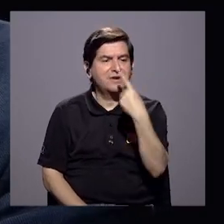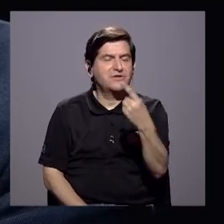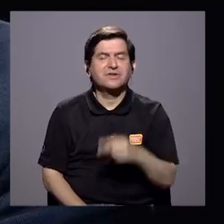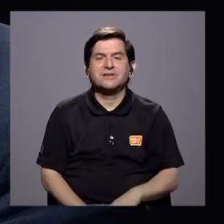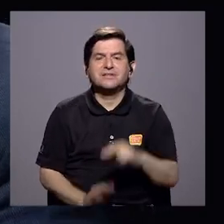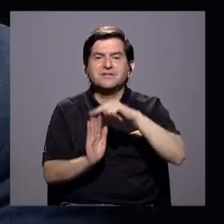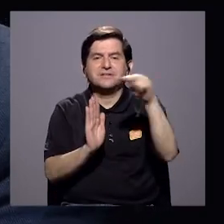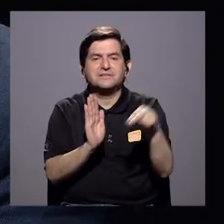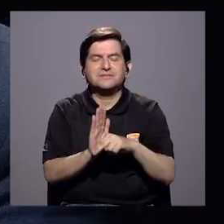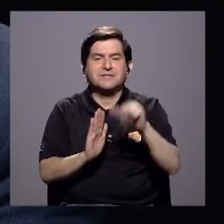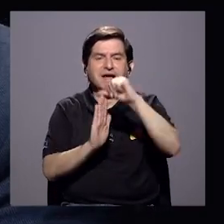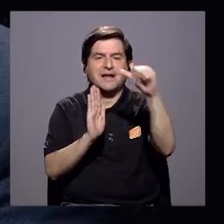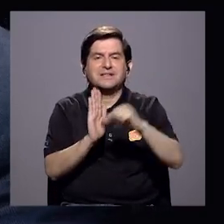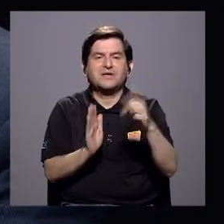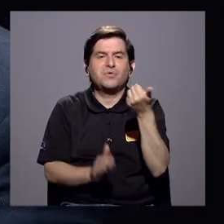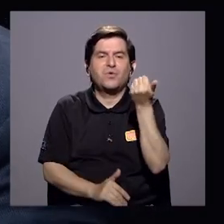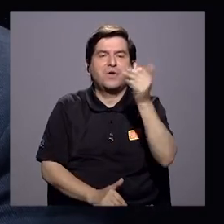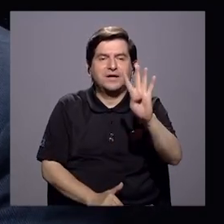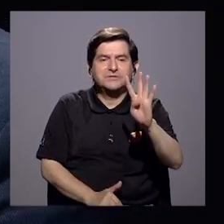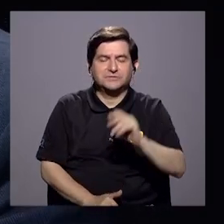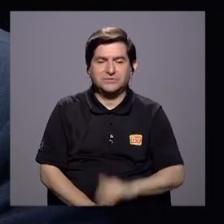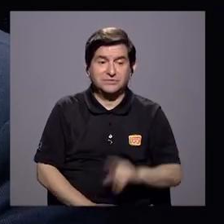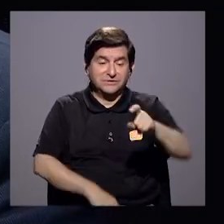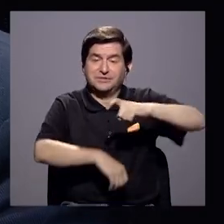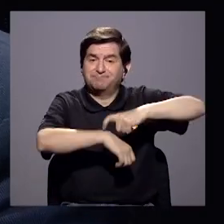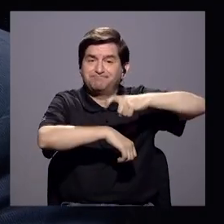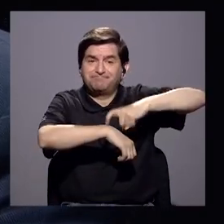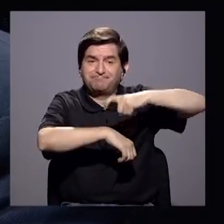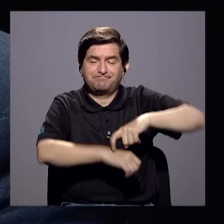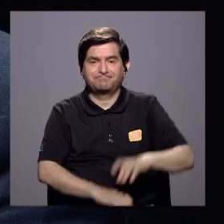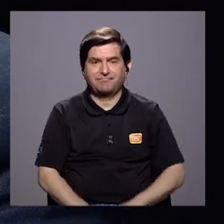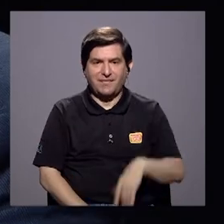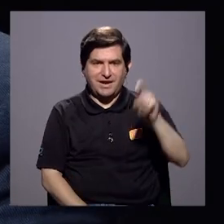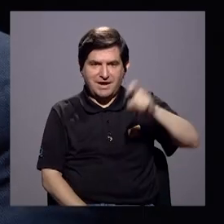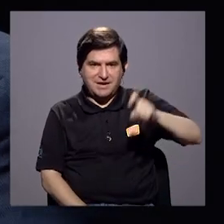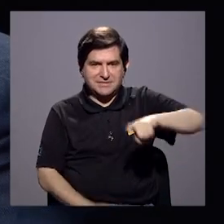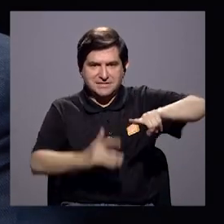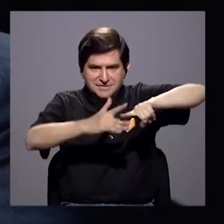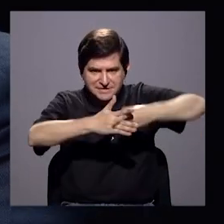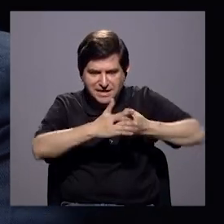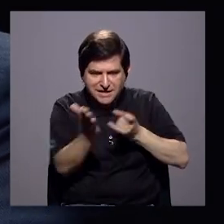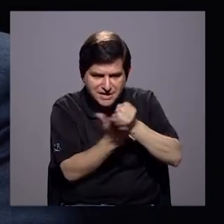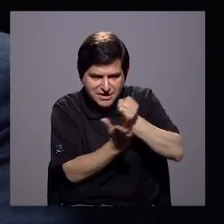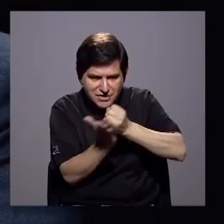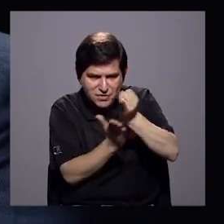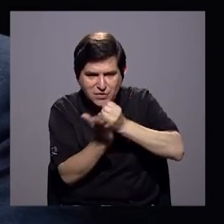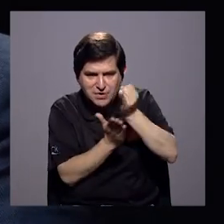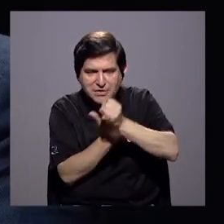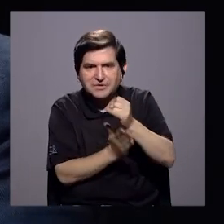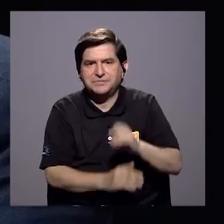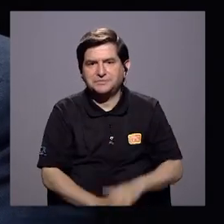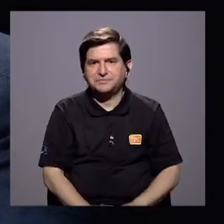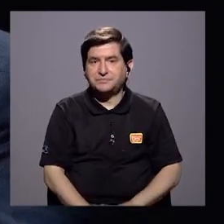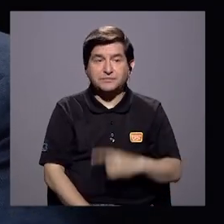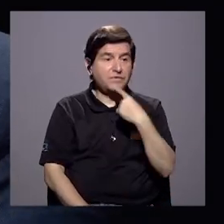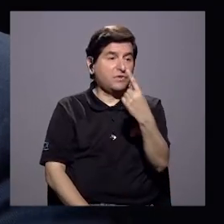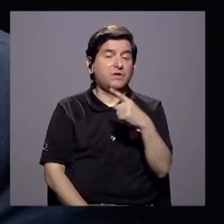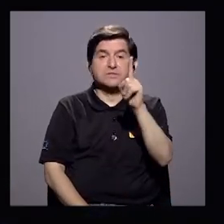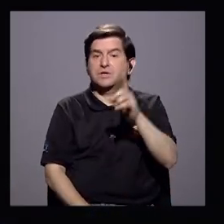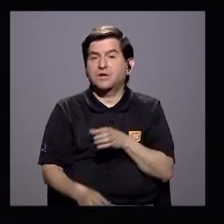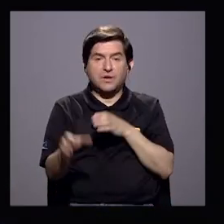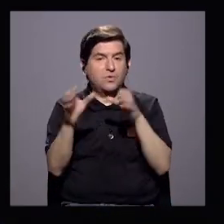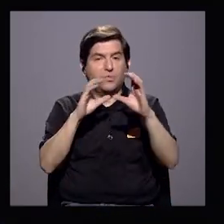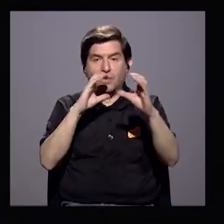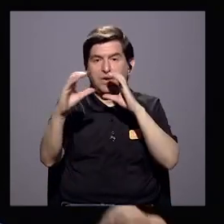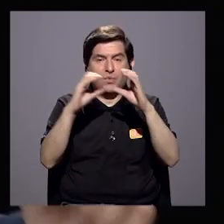dice la normativa en el artículo 14 entonces en ese momento deberían haber iniciado una investigación de oficio no indicar a través de un